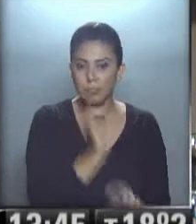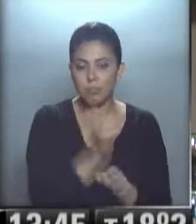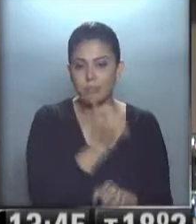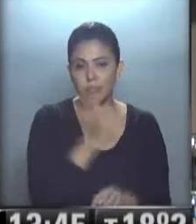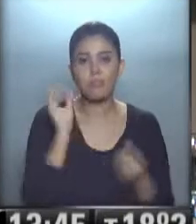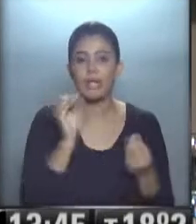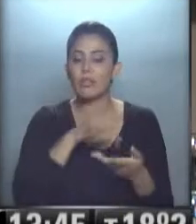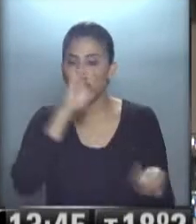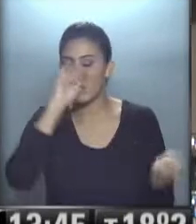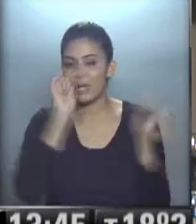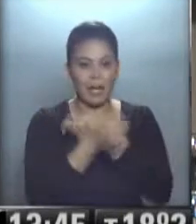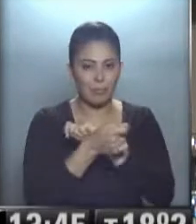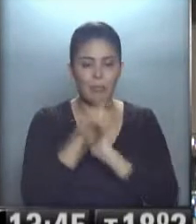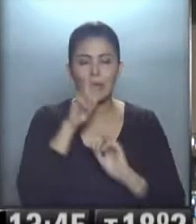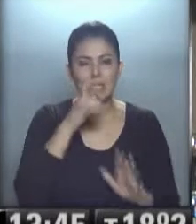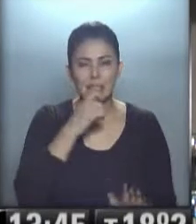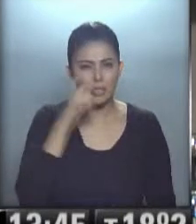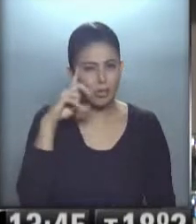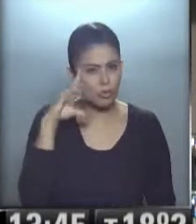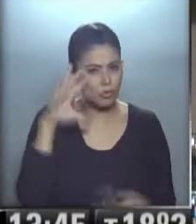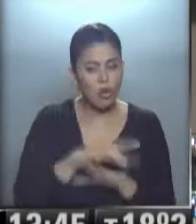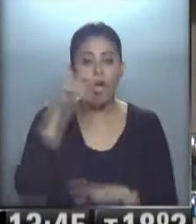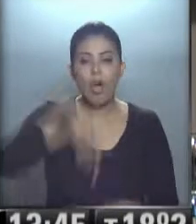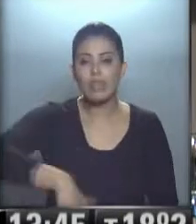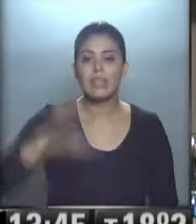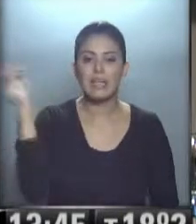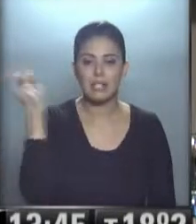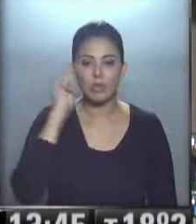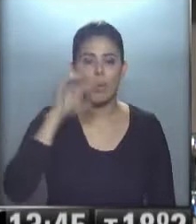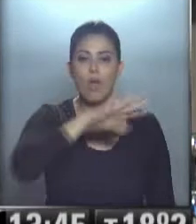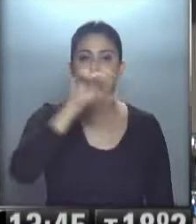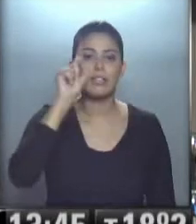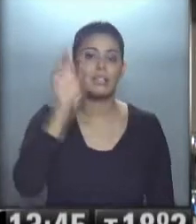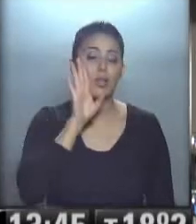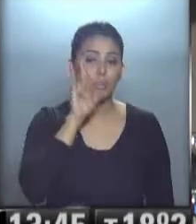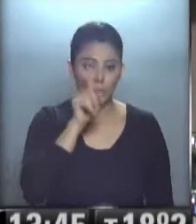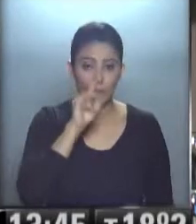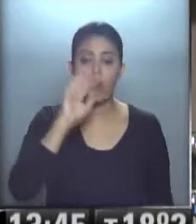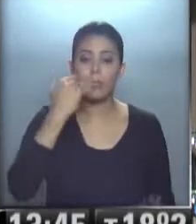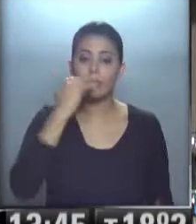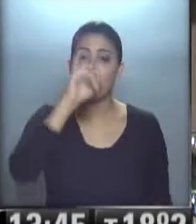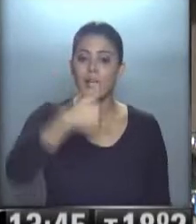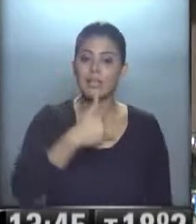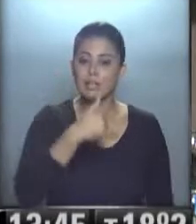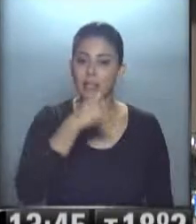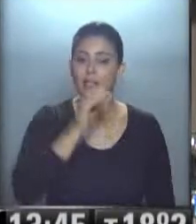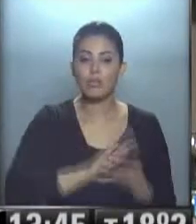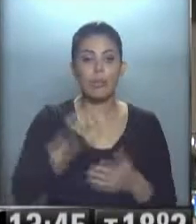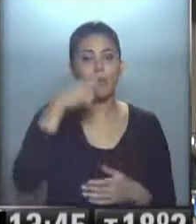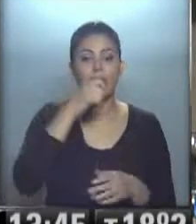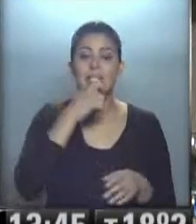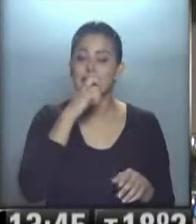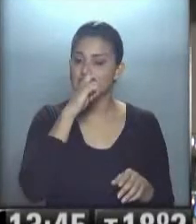toda esta reforma creo si no me equivoco que hoy son casi 19 los estados de eeuu que tienen acceso de marihuana medicinal lo que estaba pasando